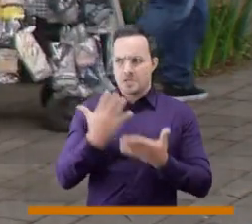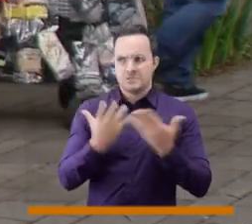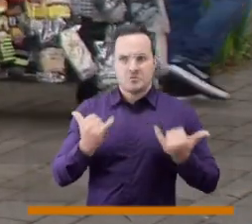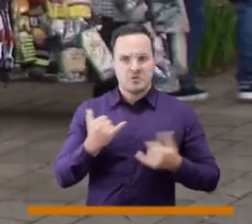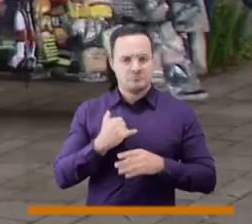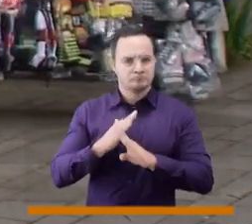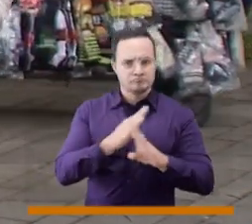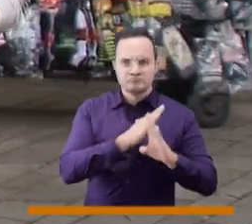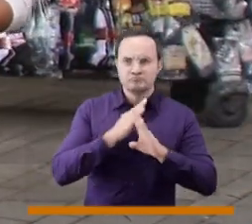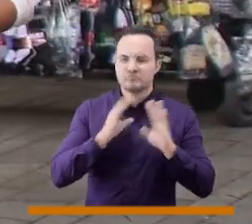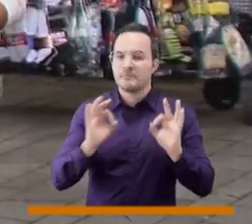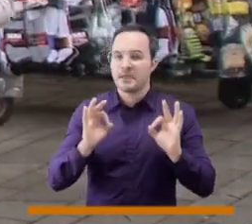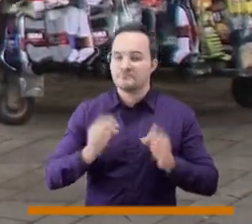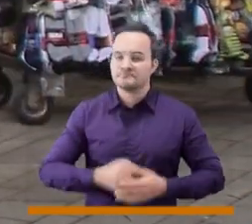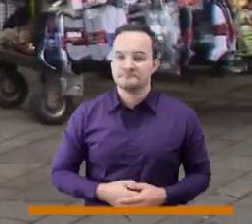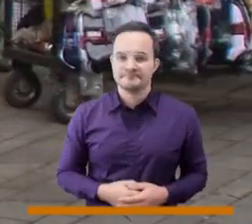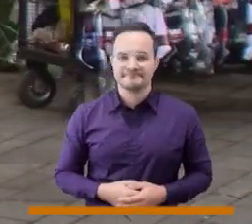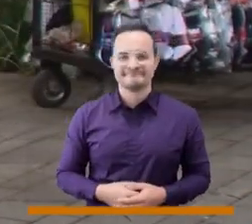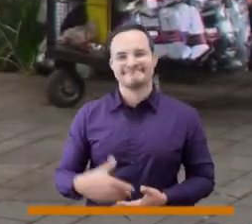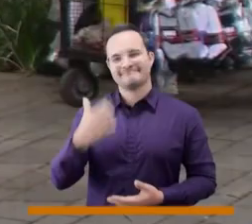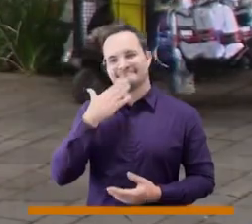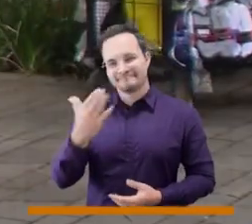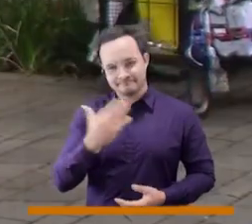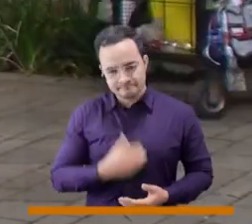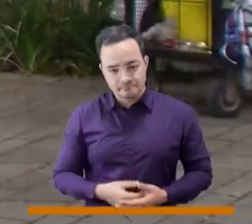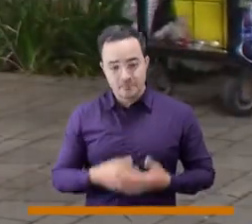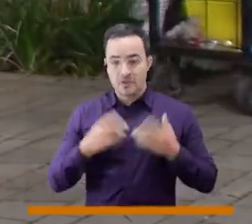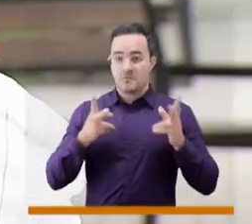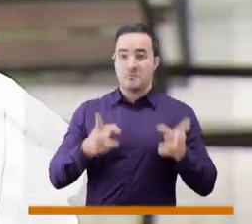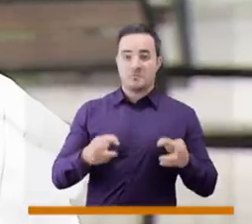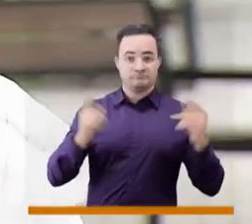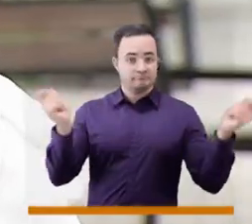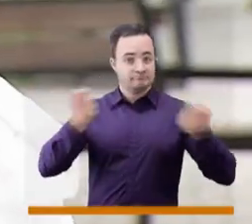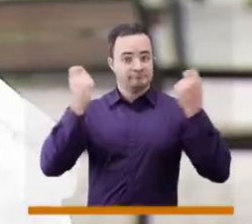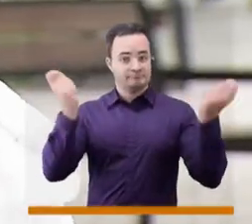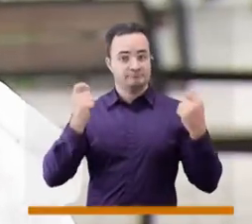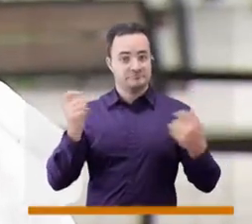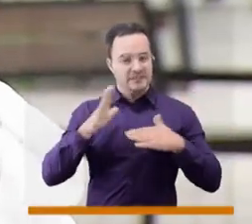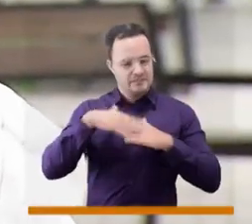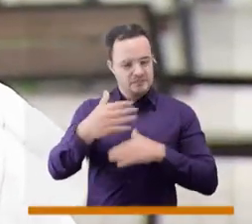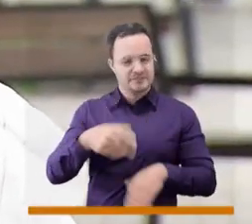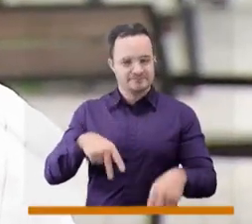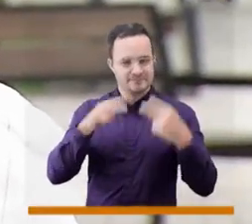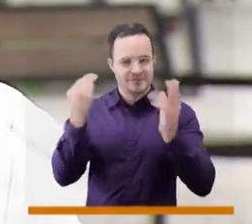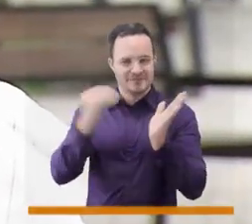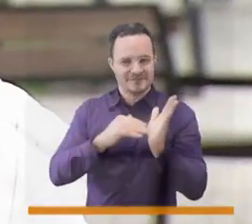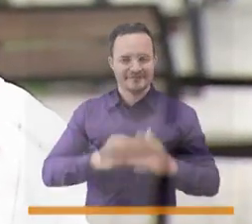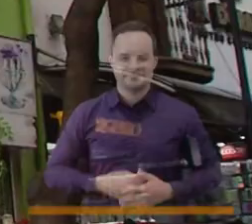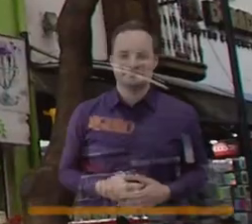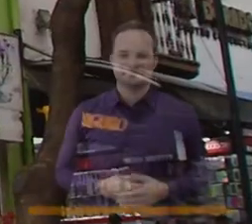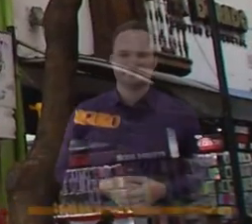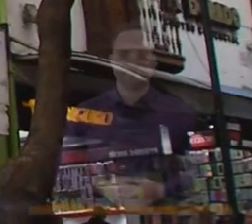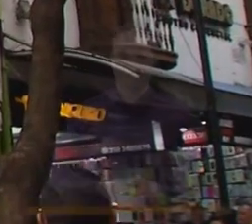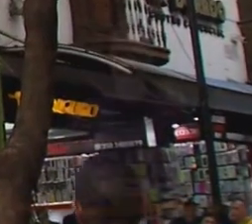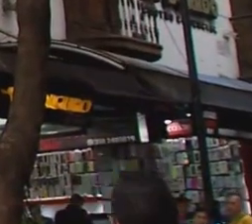momento. Muchas gracias, don Alberto. Vamos a unos cortes institucionales y ya volvemos.